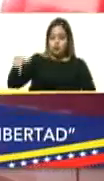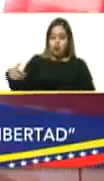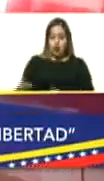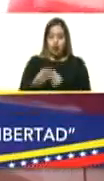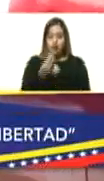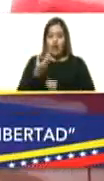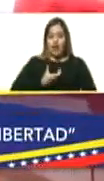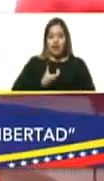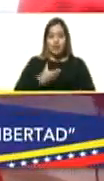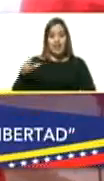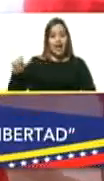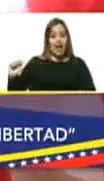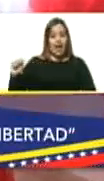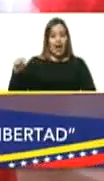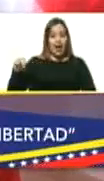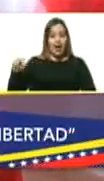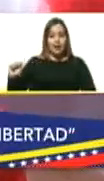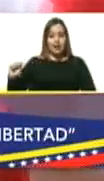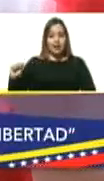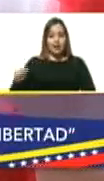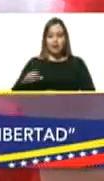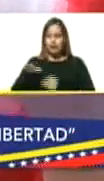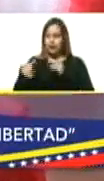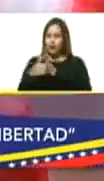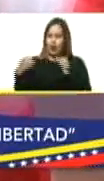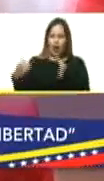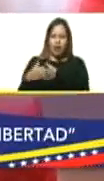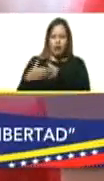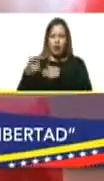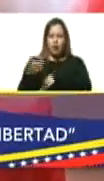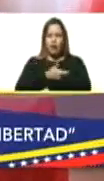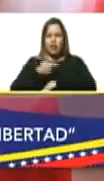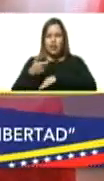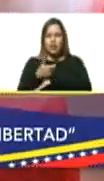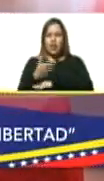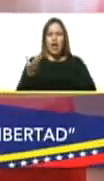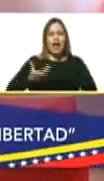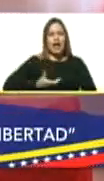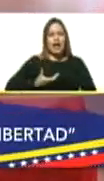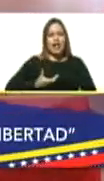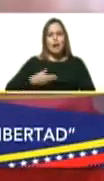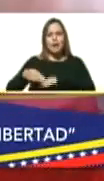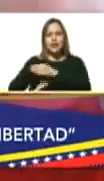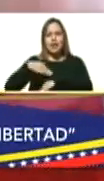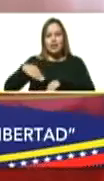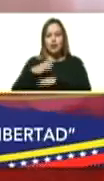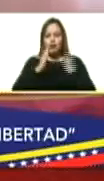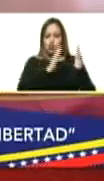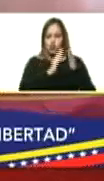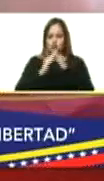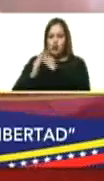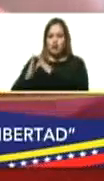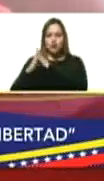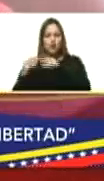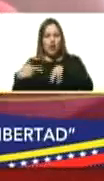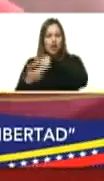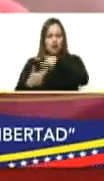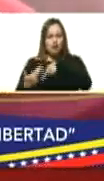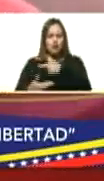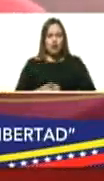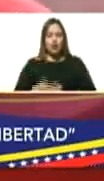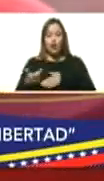Ana Fuentes y, bueno, todo el equipo de la gobernación, de la alcaldía, del Ministerio del Poder Popular para la Vivienda, toda la revolución, el